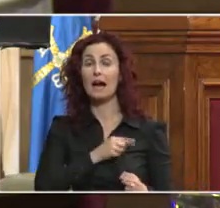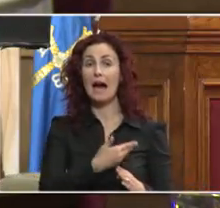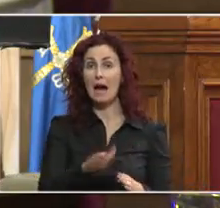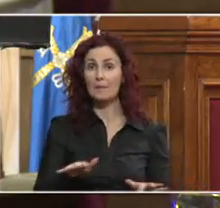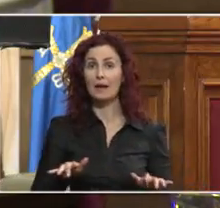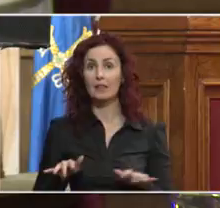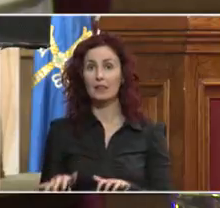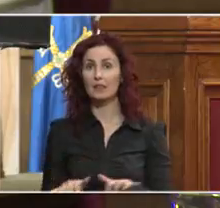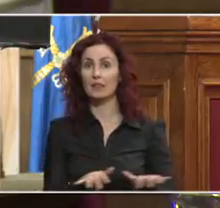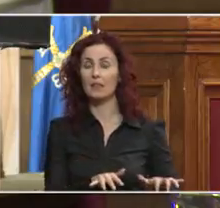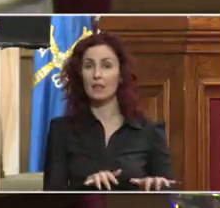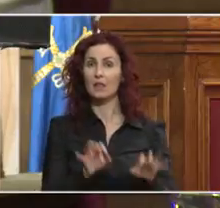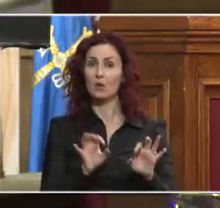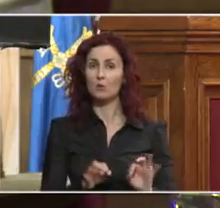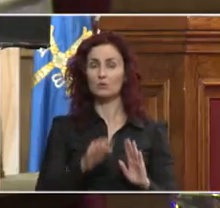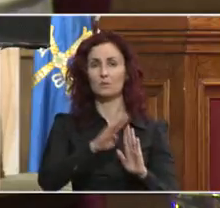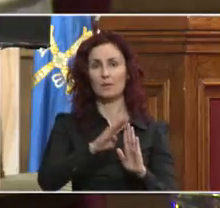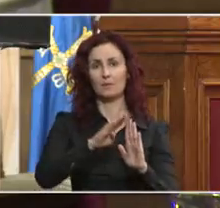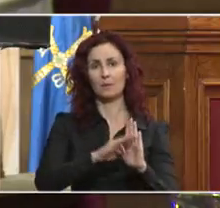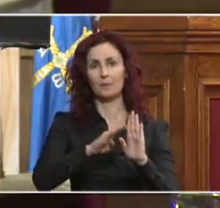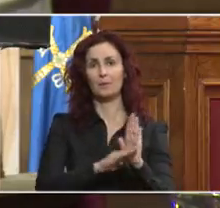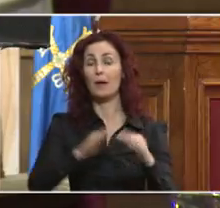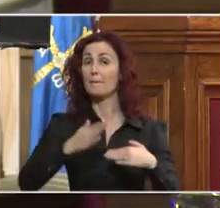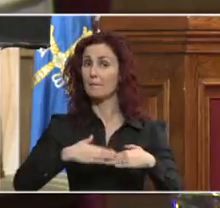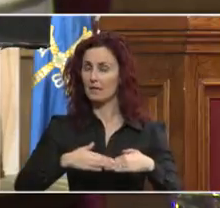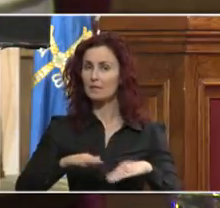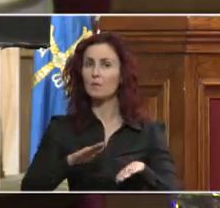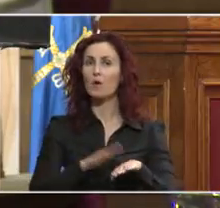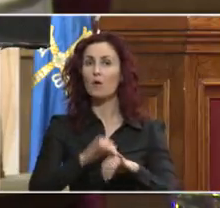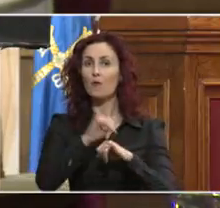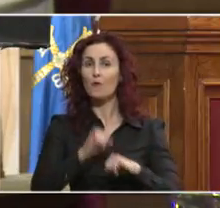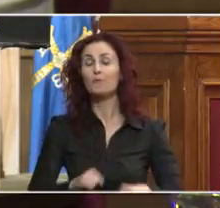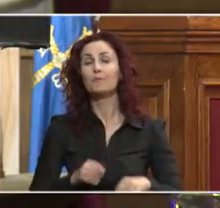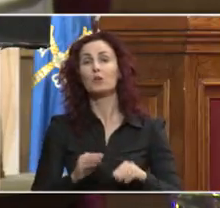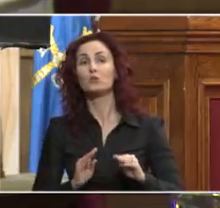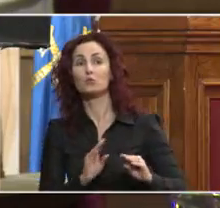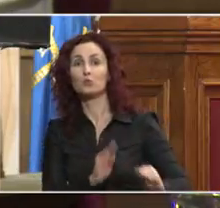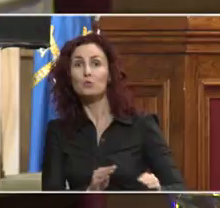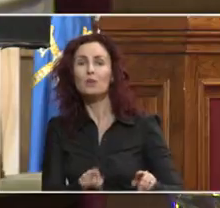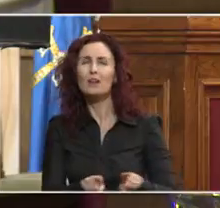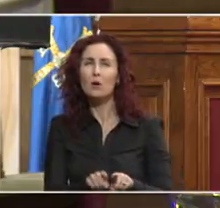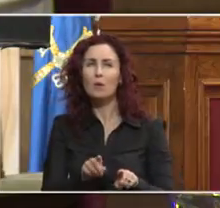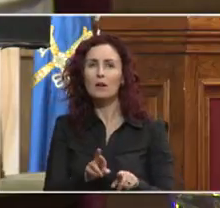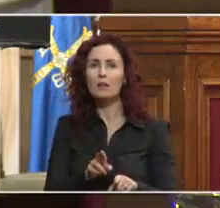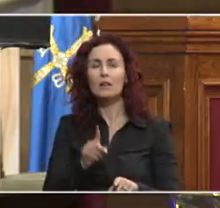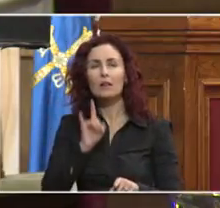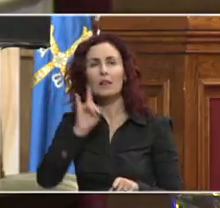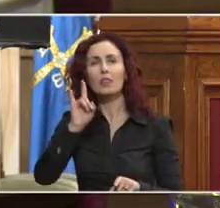instrumento, me fue dando nociones de contrapunto, armonía, etc.